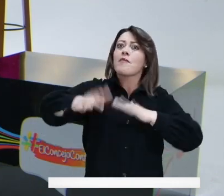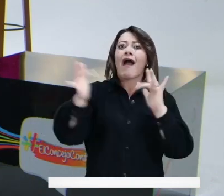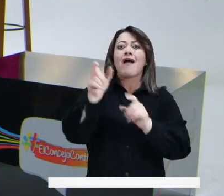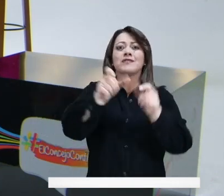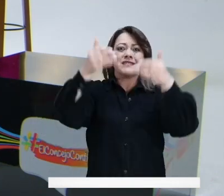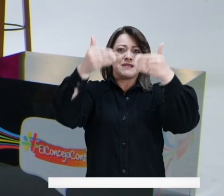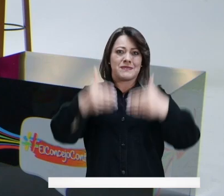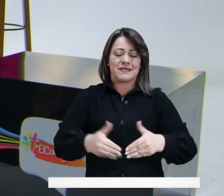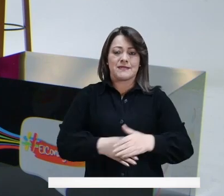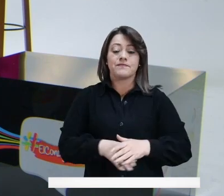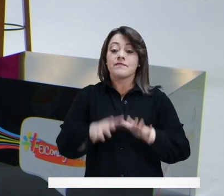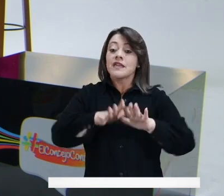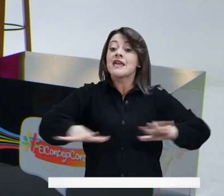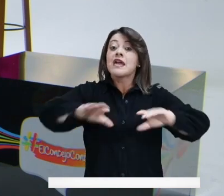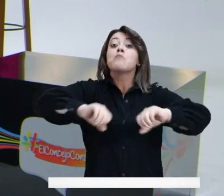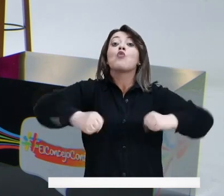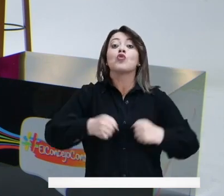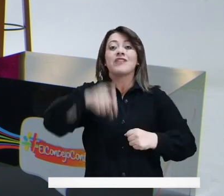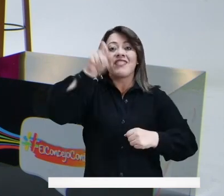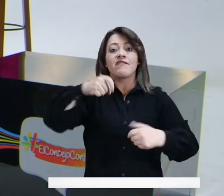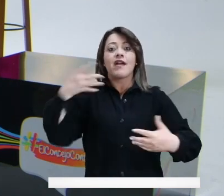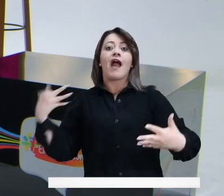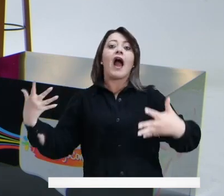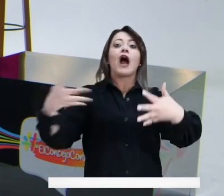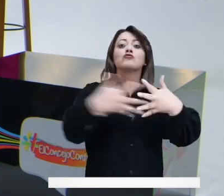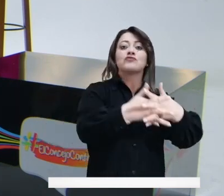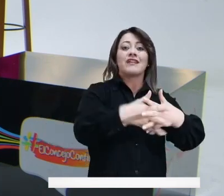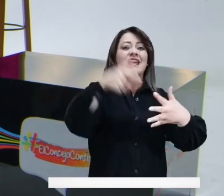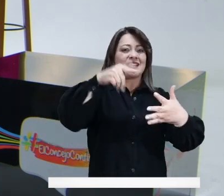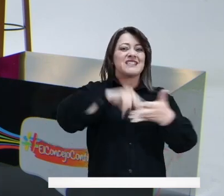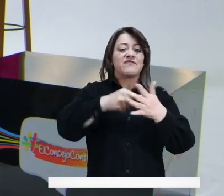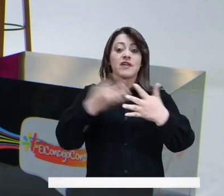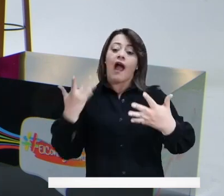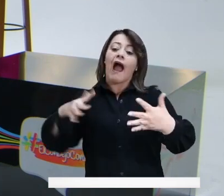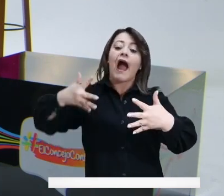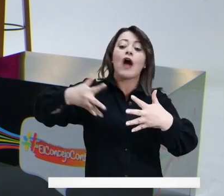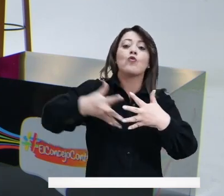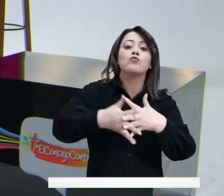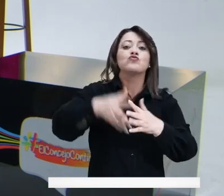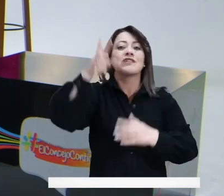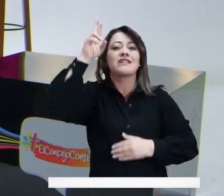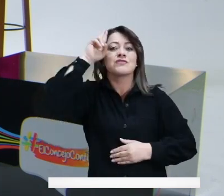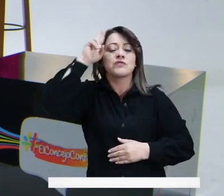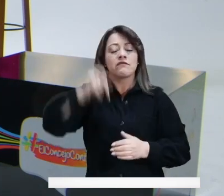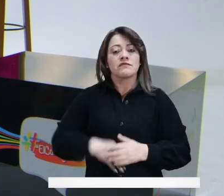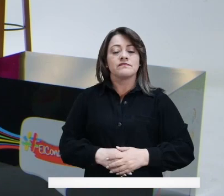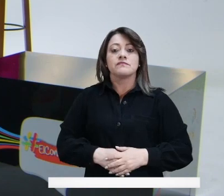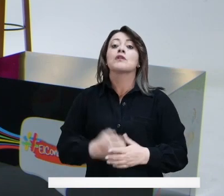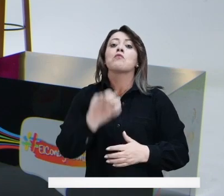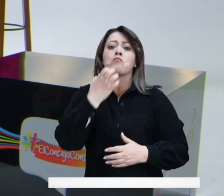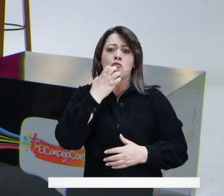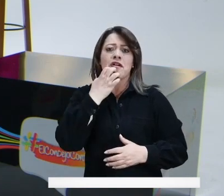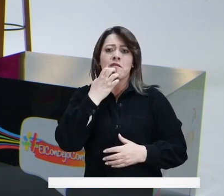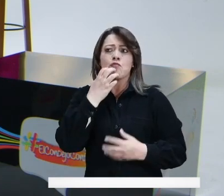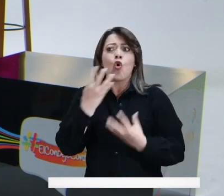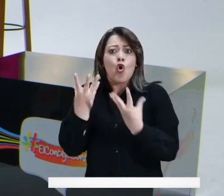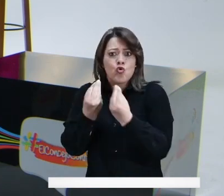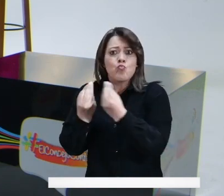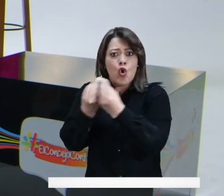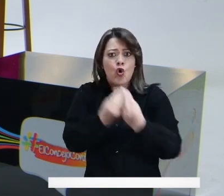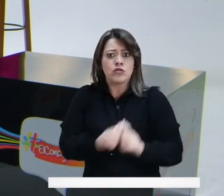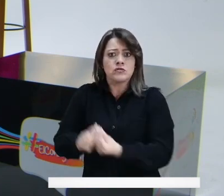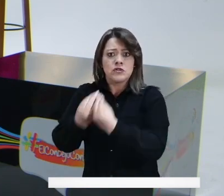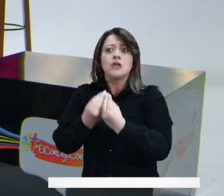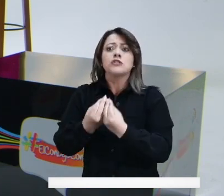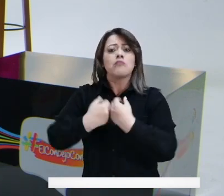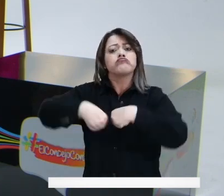con eso. Es que la ciudad tiene que ajustarse. Esos son los ajustes razonables. Por ejemplo, ahora, junto al concejal Mandy y los demás colegas, acabamos